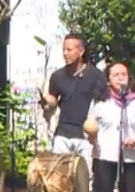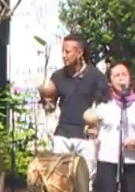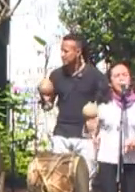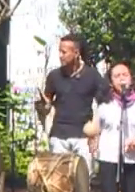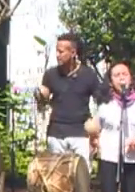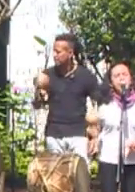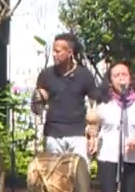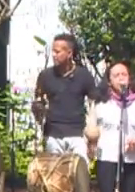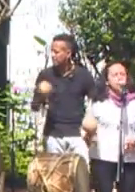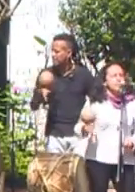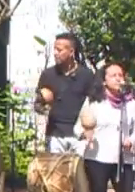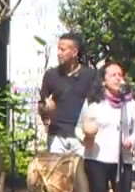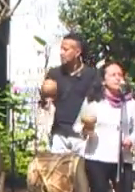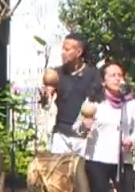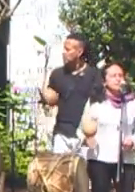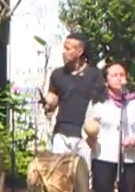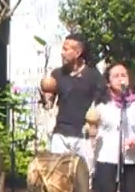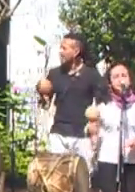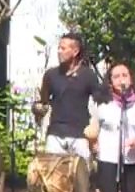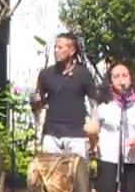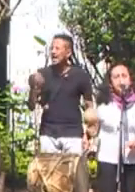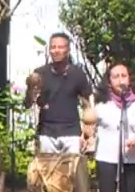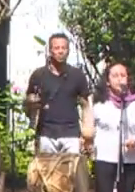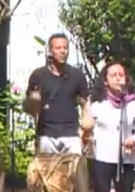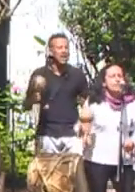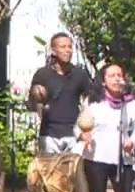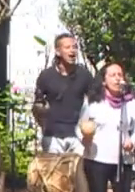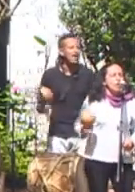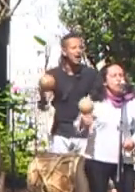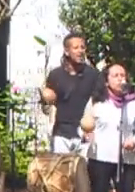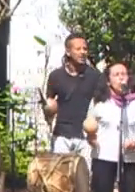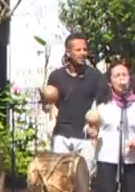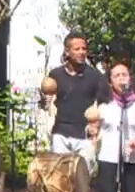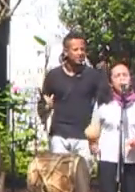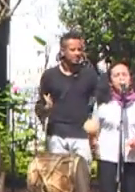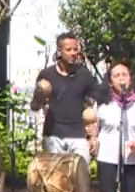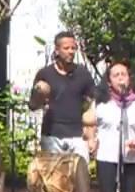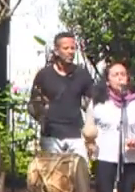pava, y la pava no me saca, zumba que zumba, zumba la pava.